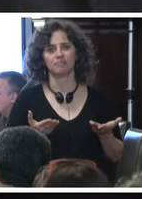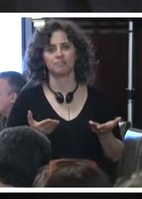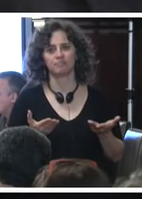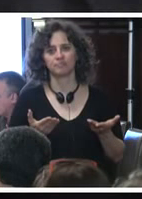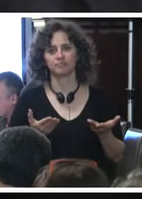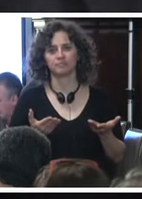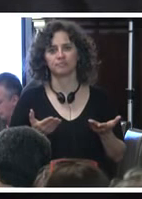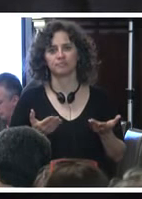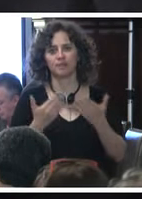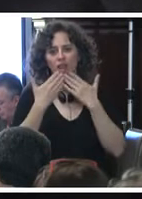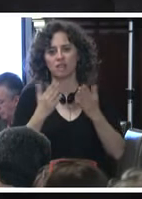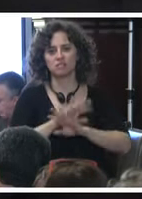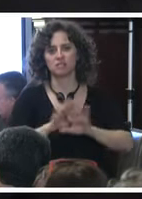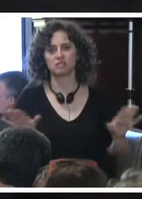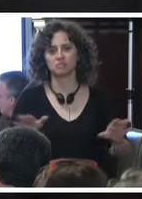Gracias.